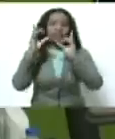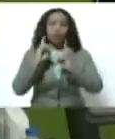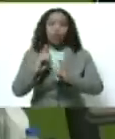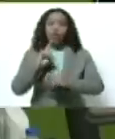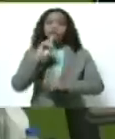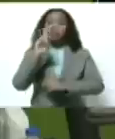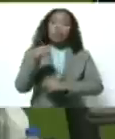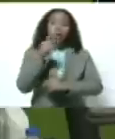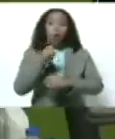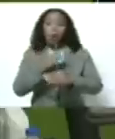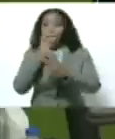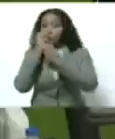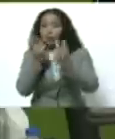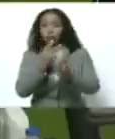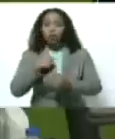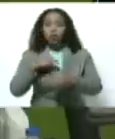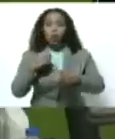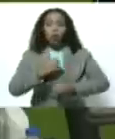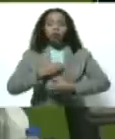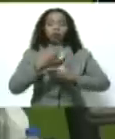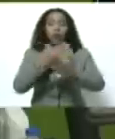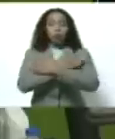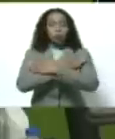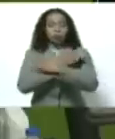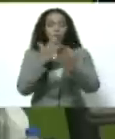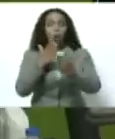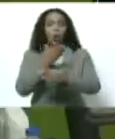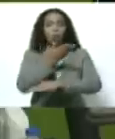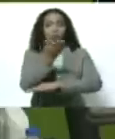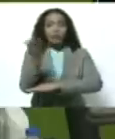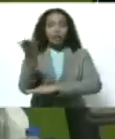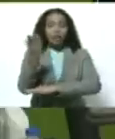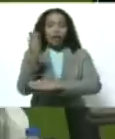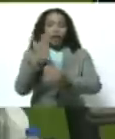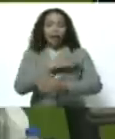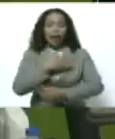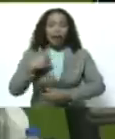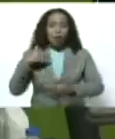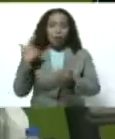que no, por lo tanto, expresamos nuestra solidaridad con ustedes, queridos hermanos.